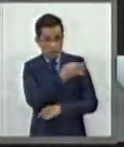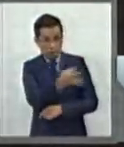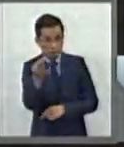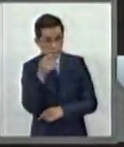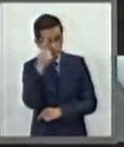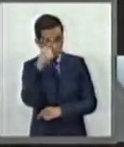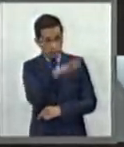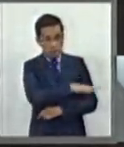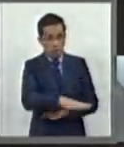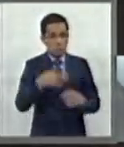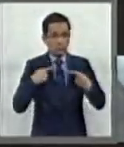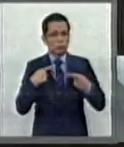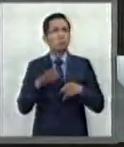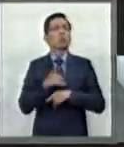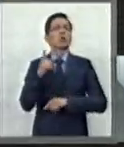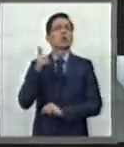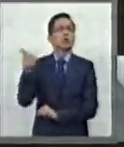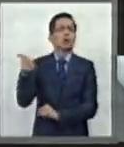ciudadanía